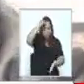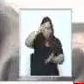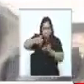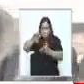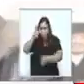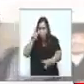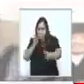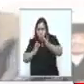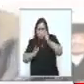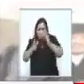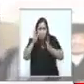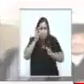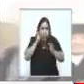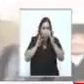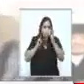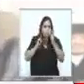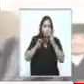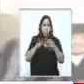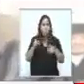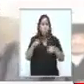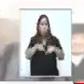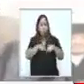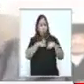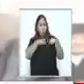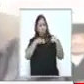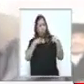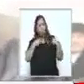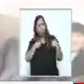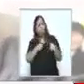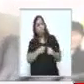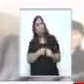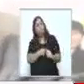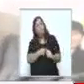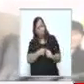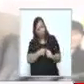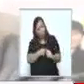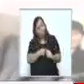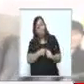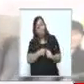el indígena cuyo pecado fue